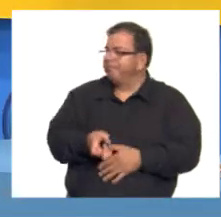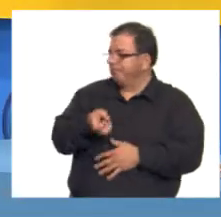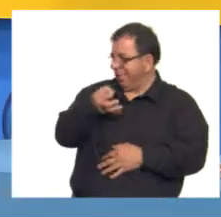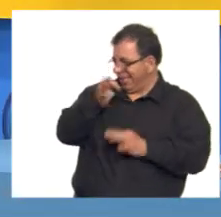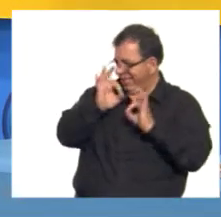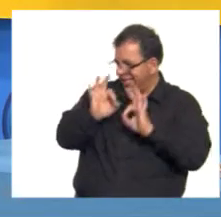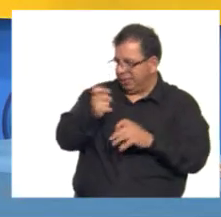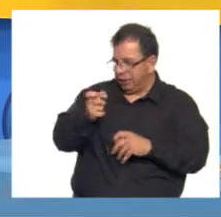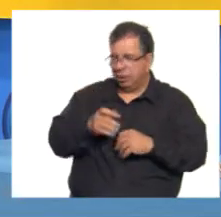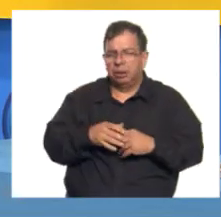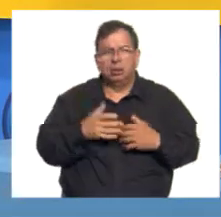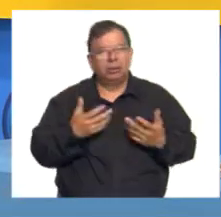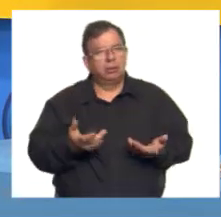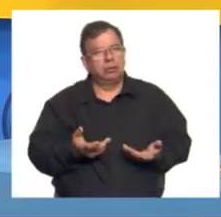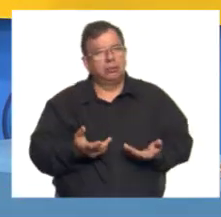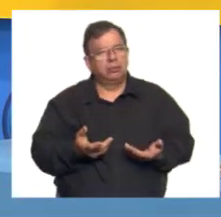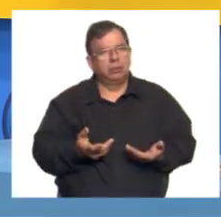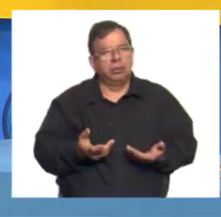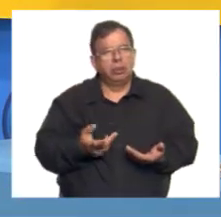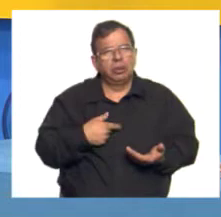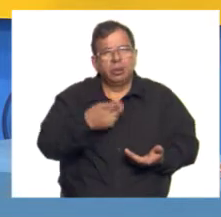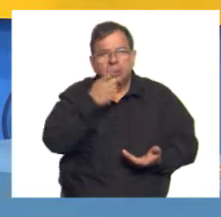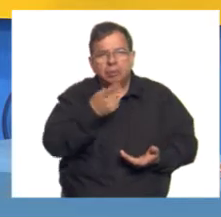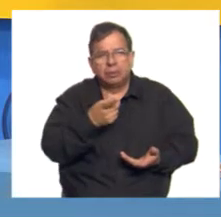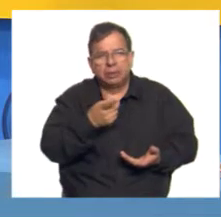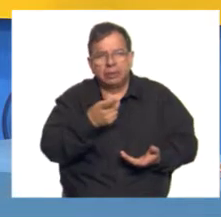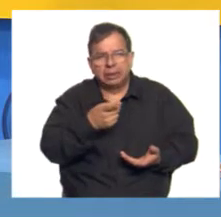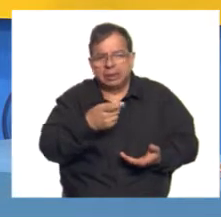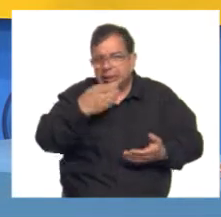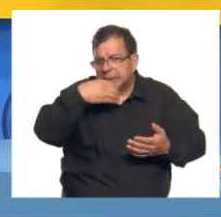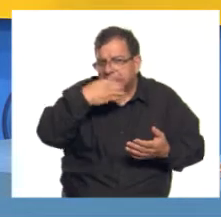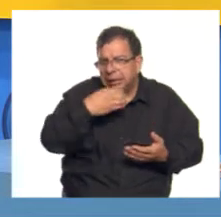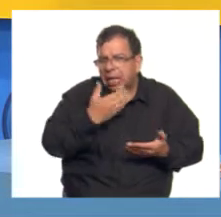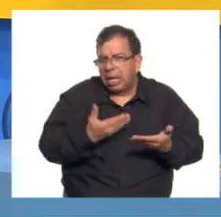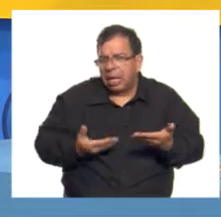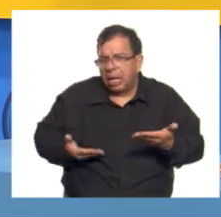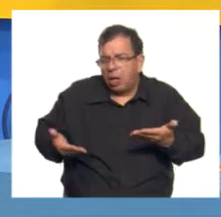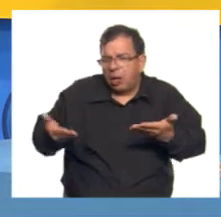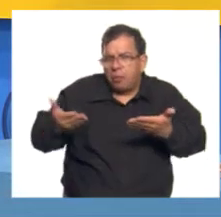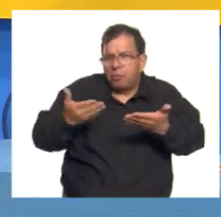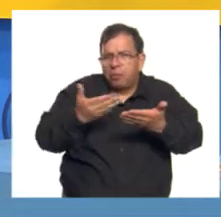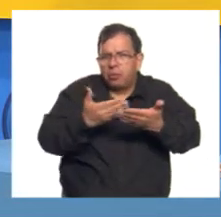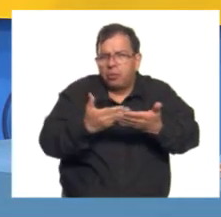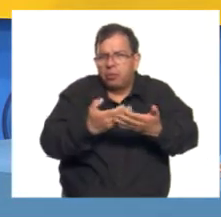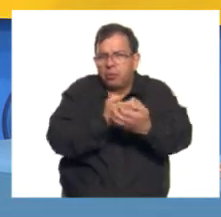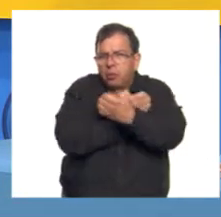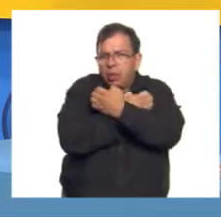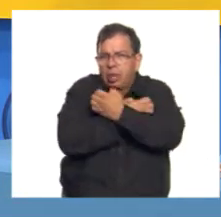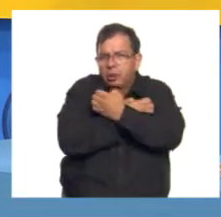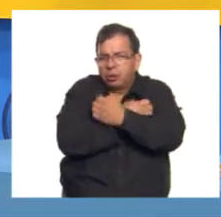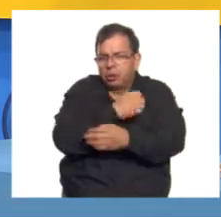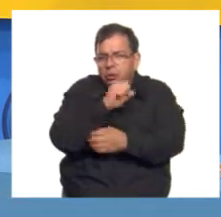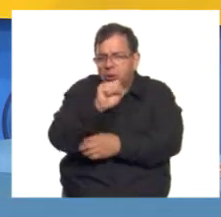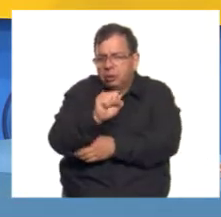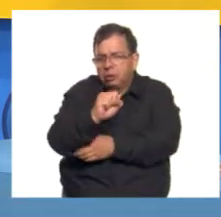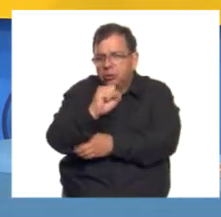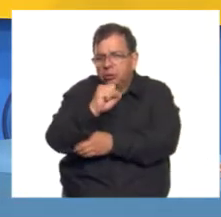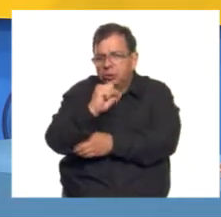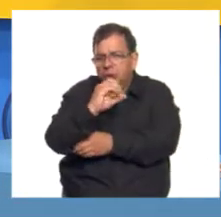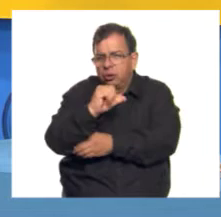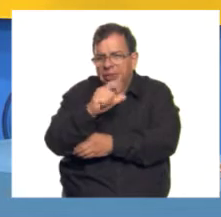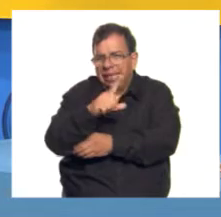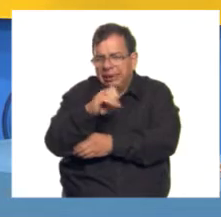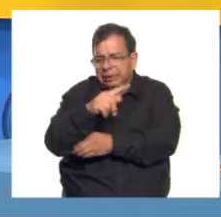Exactamente. Entonces, cuando decimos que Lázaro Cárdenas propuso una educación socialista, lo que queremos decir es que su